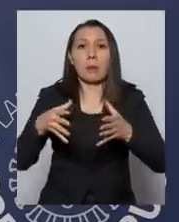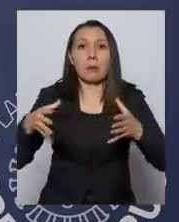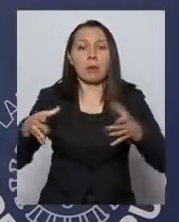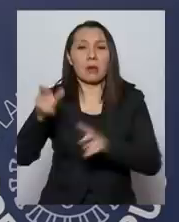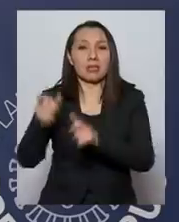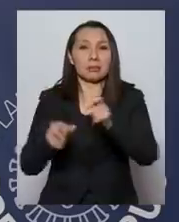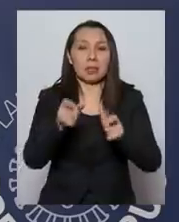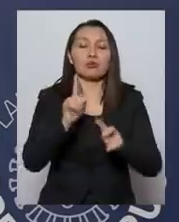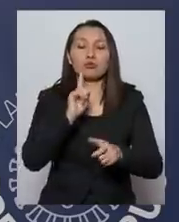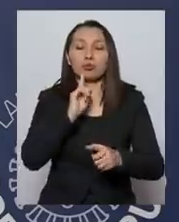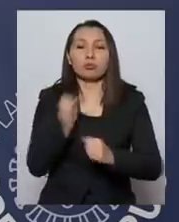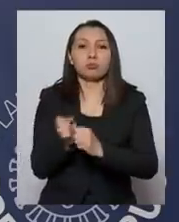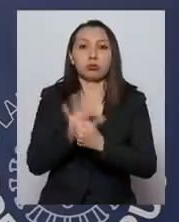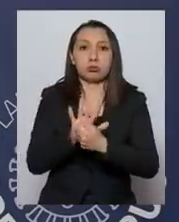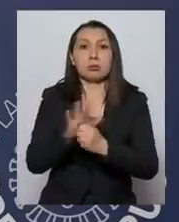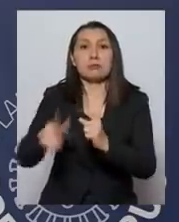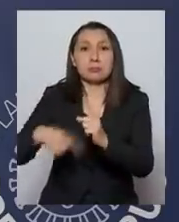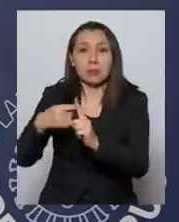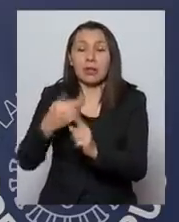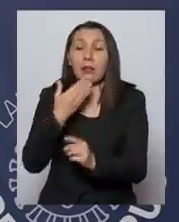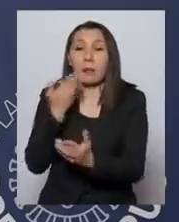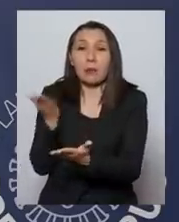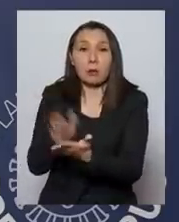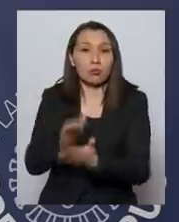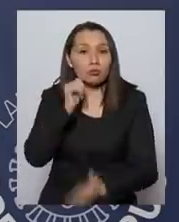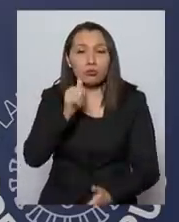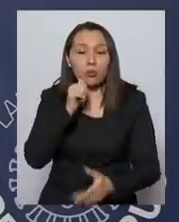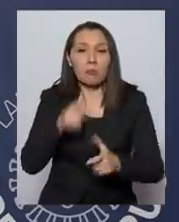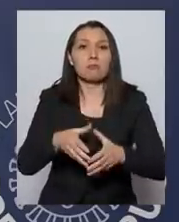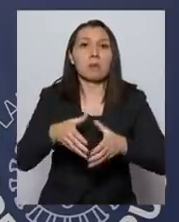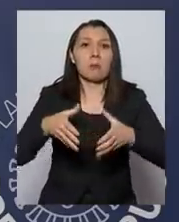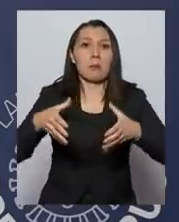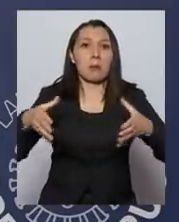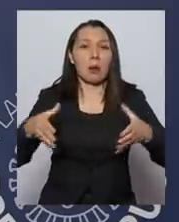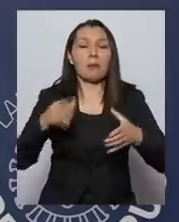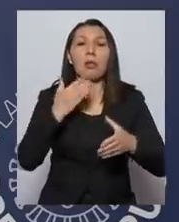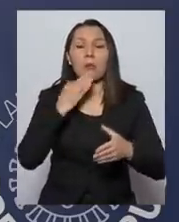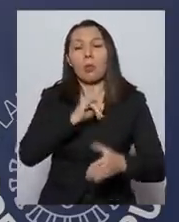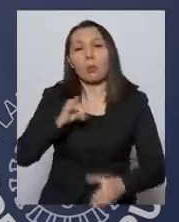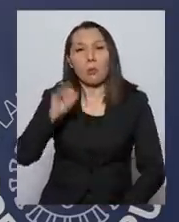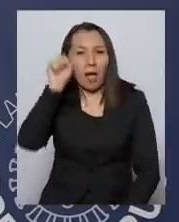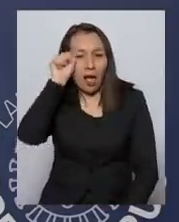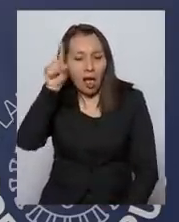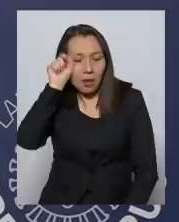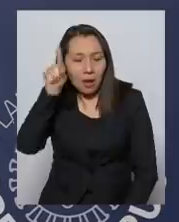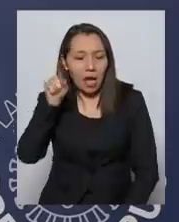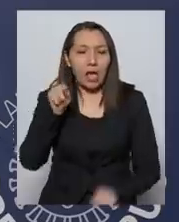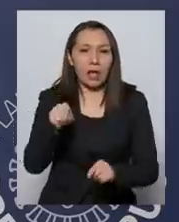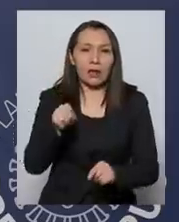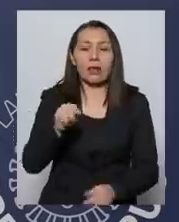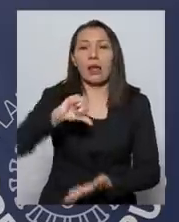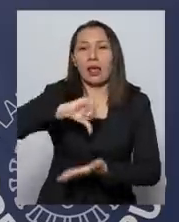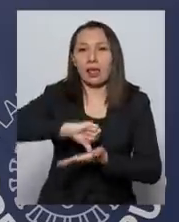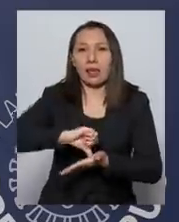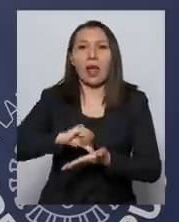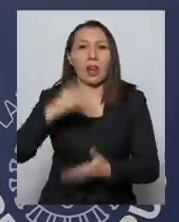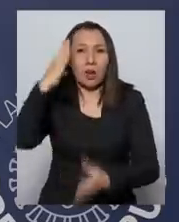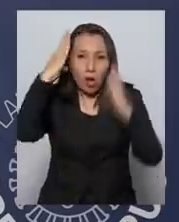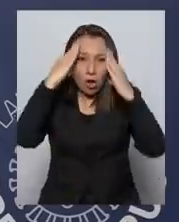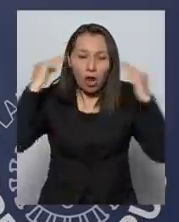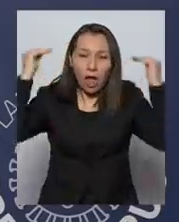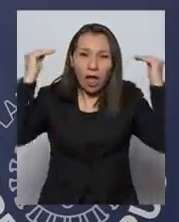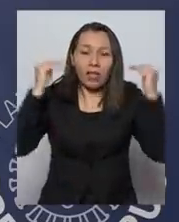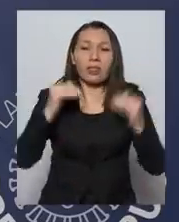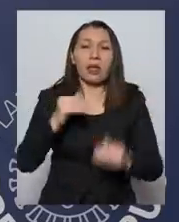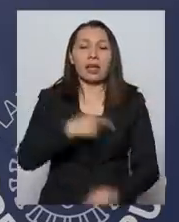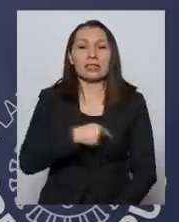de casos y fallecidos todos los días, seguidos por Alemania, Irán, Holanda